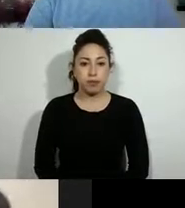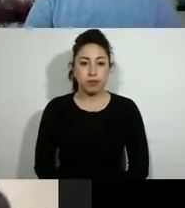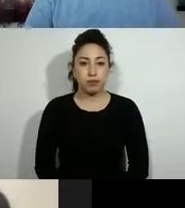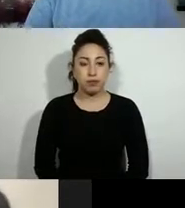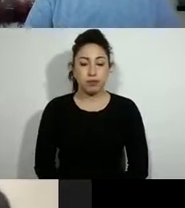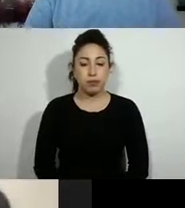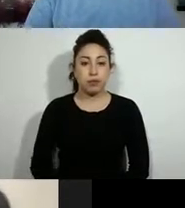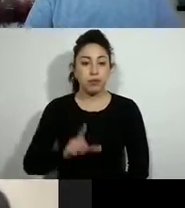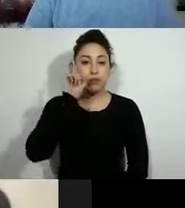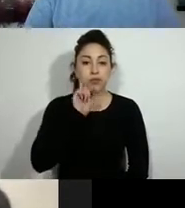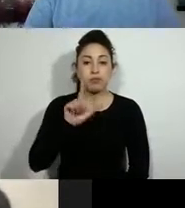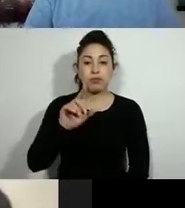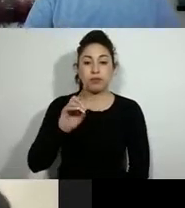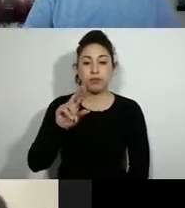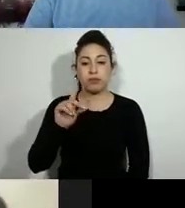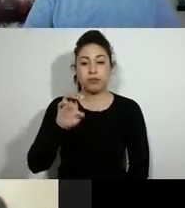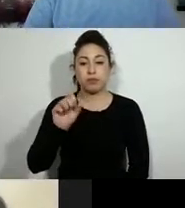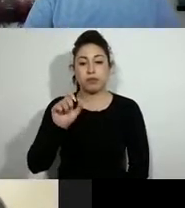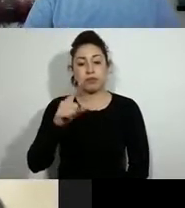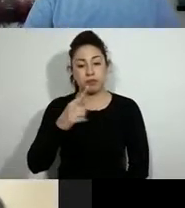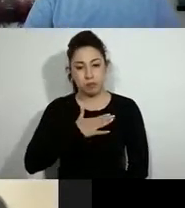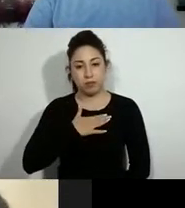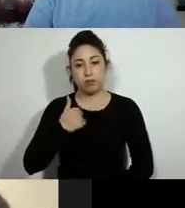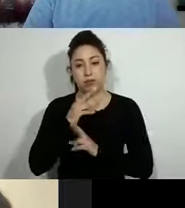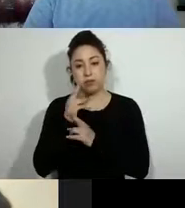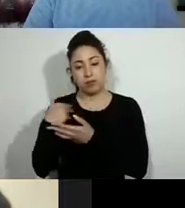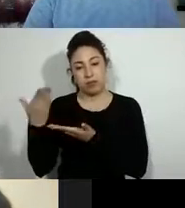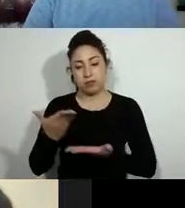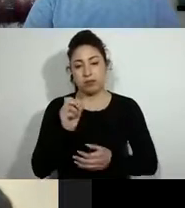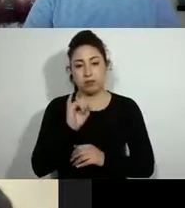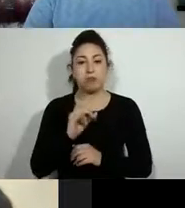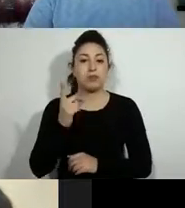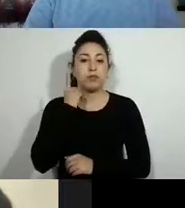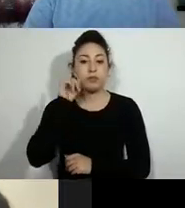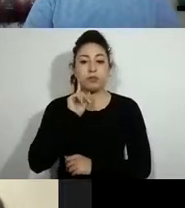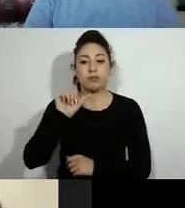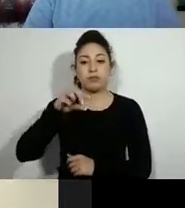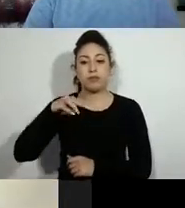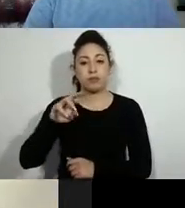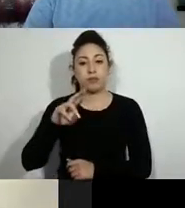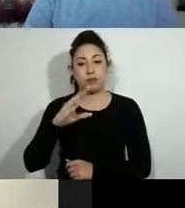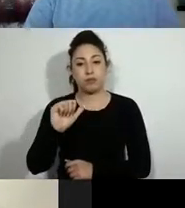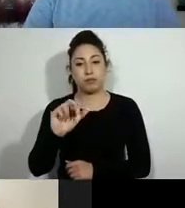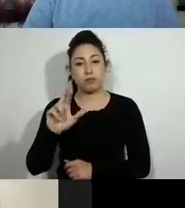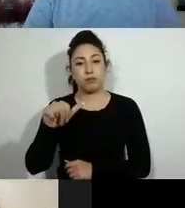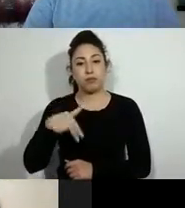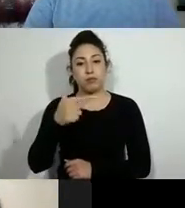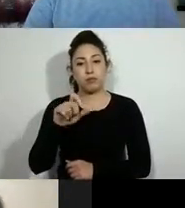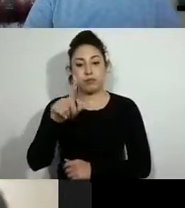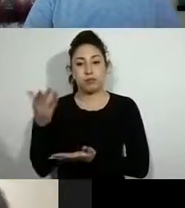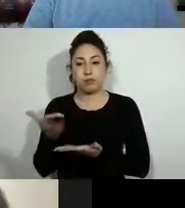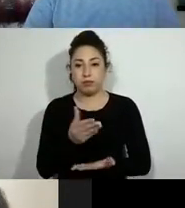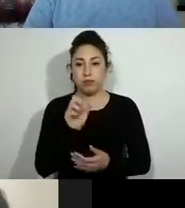Diputada María de Lourdes Paz Reyes, la de la voz, presente. Diputada Alejandra Rangel Lorenzana. América Rangel,